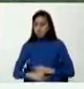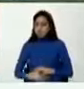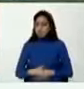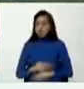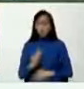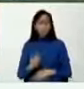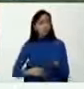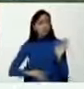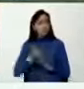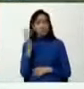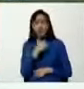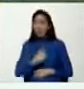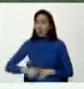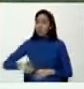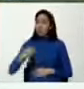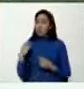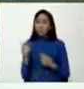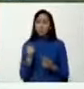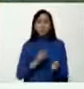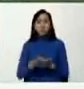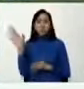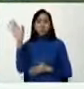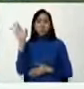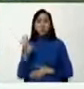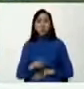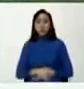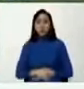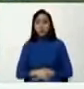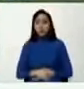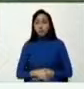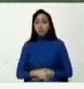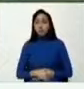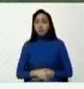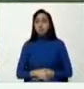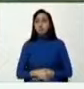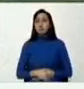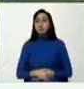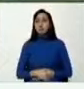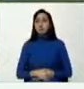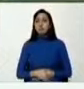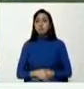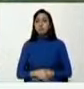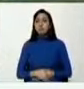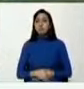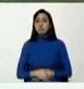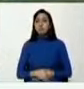lejos, Duque. Te vas bien lejos al Carrizo. Para no decir lo demás.